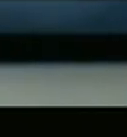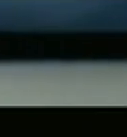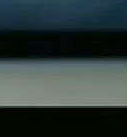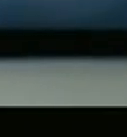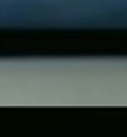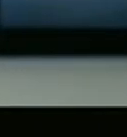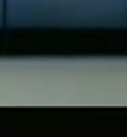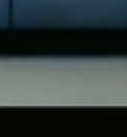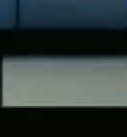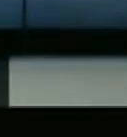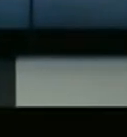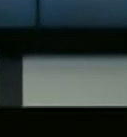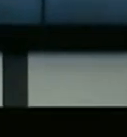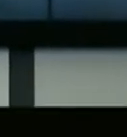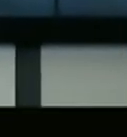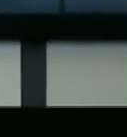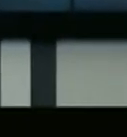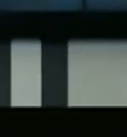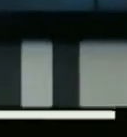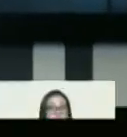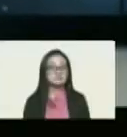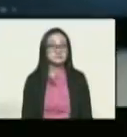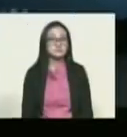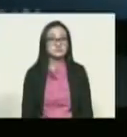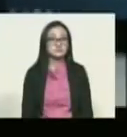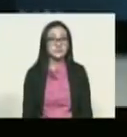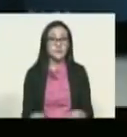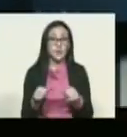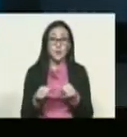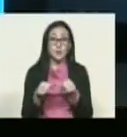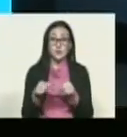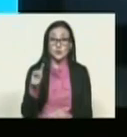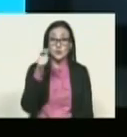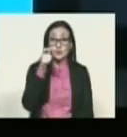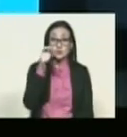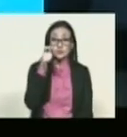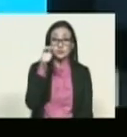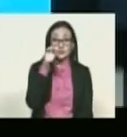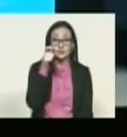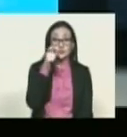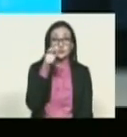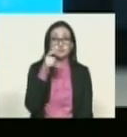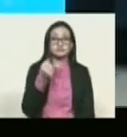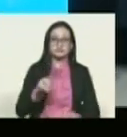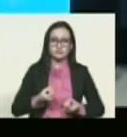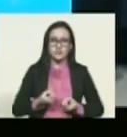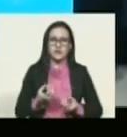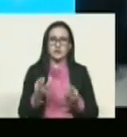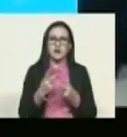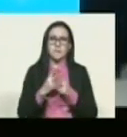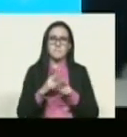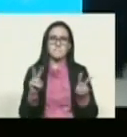Este servicio continúa haciendo las diligencias necesarias para garantizar